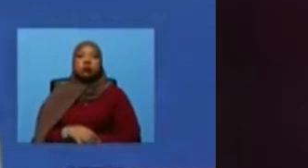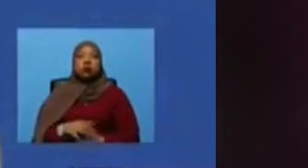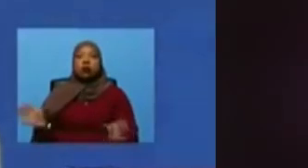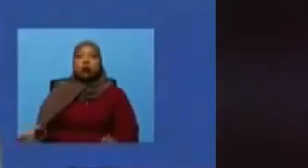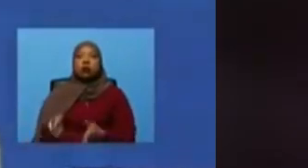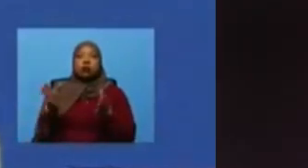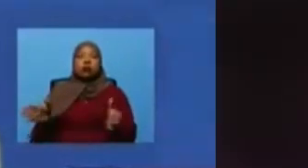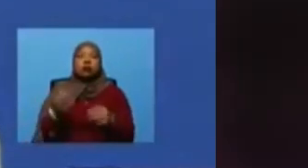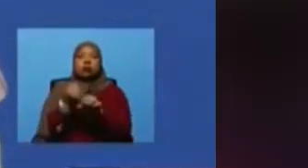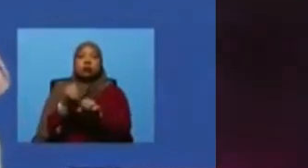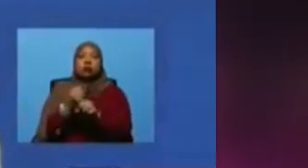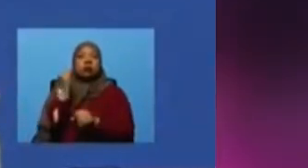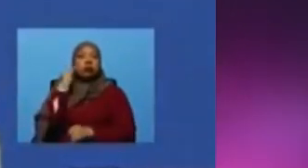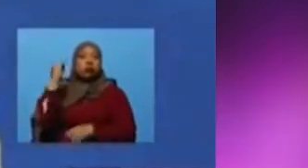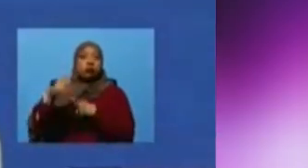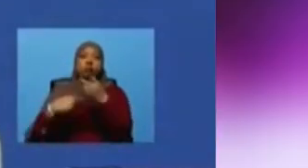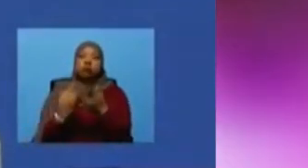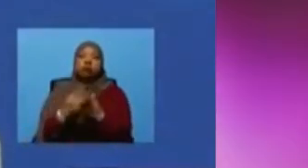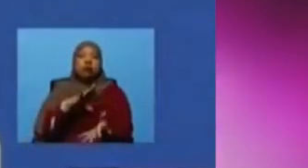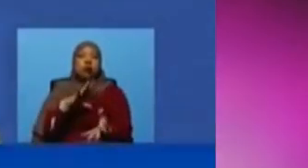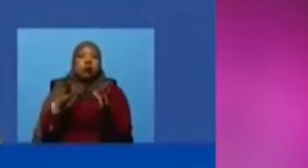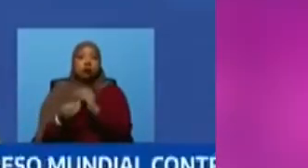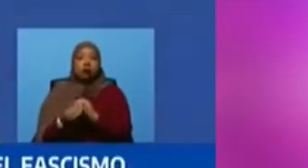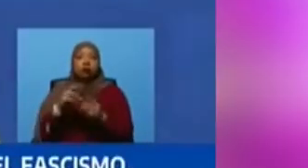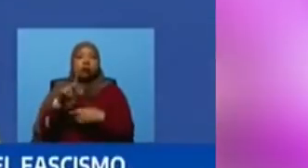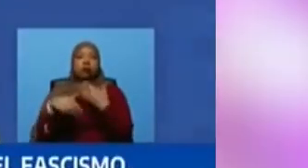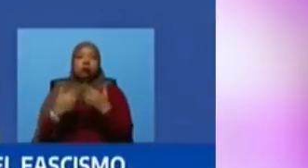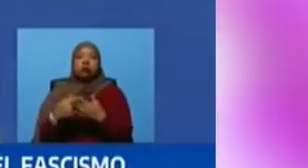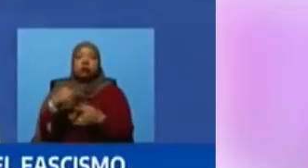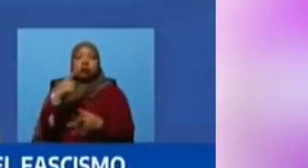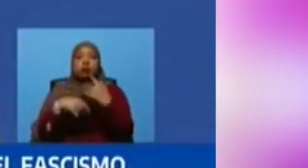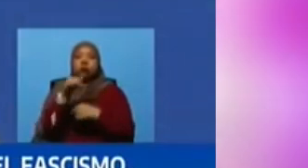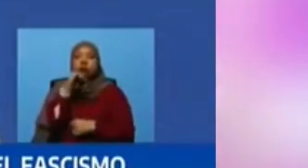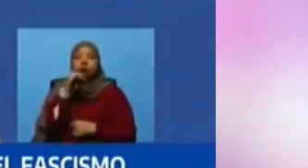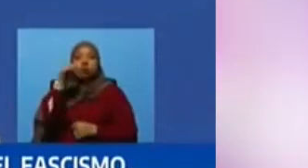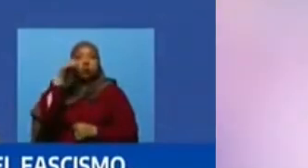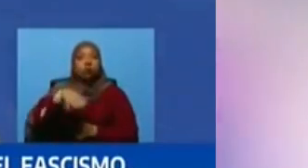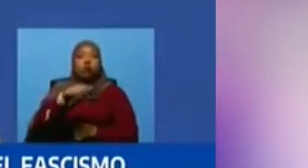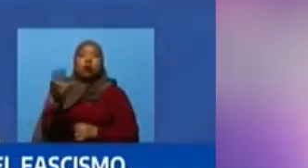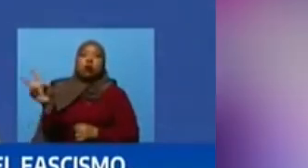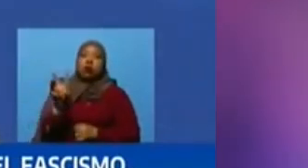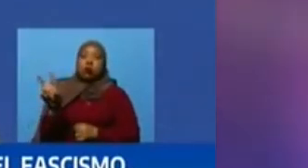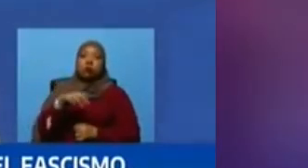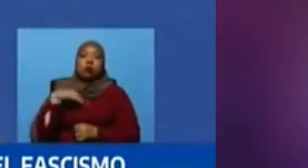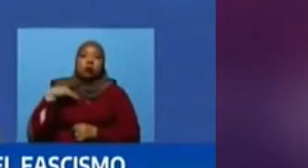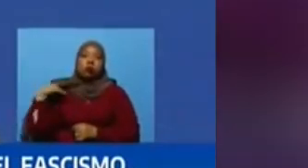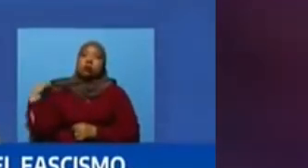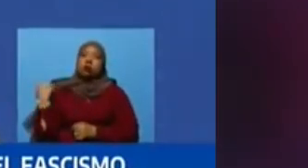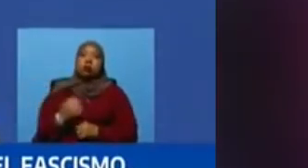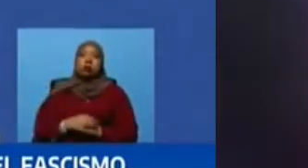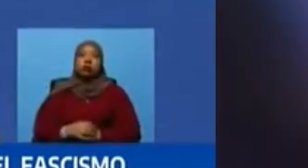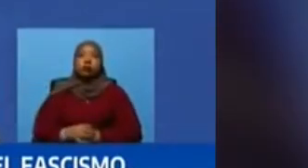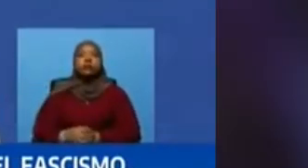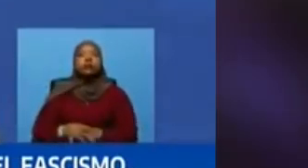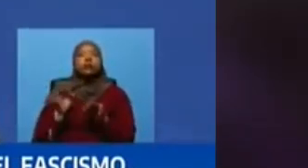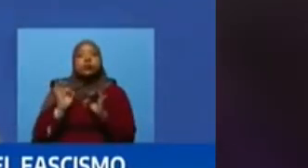promoviendo las ideas para los cambios y transformaciones que el pueblo de Venezuela demanda,